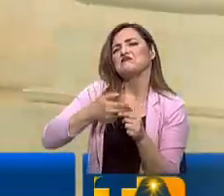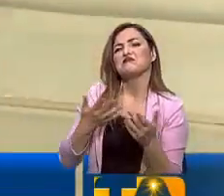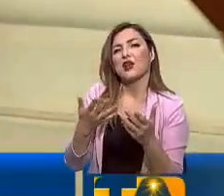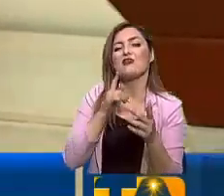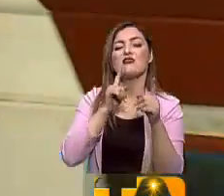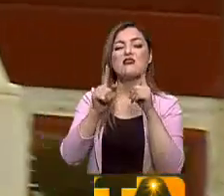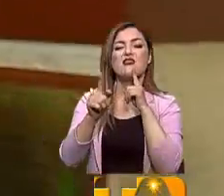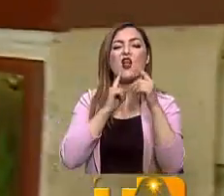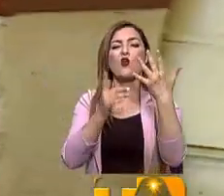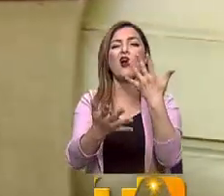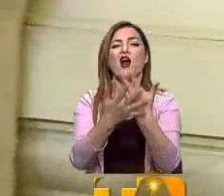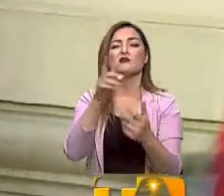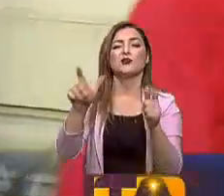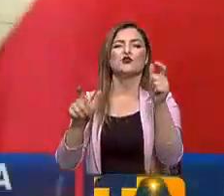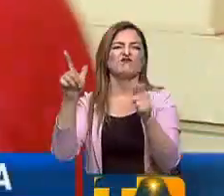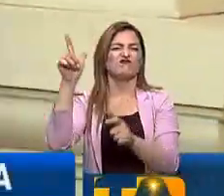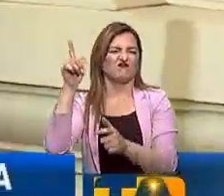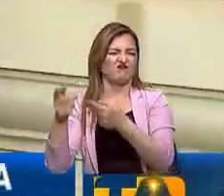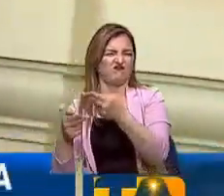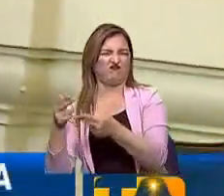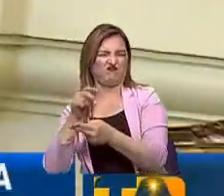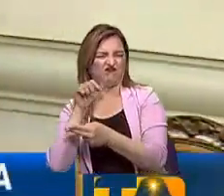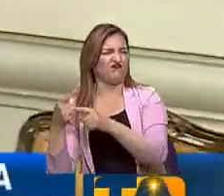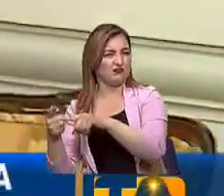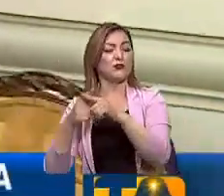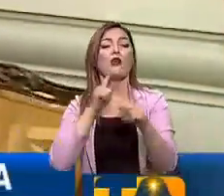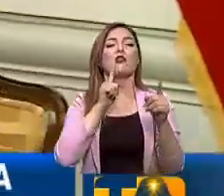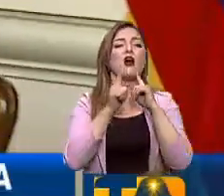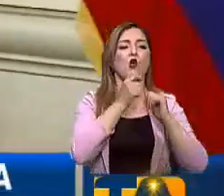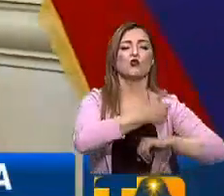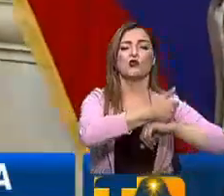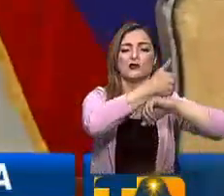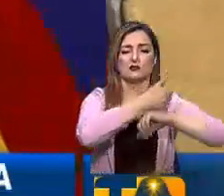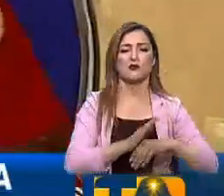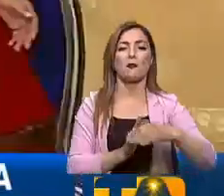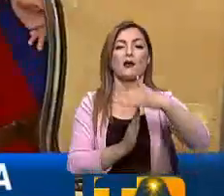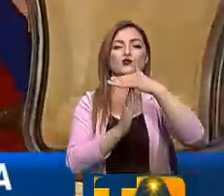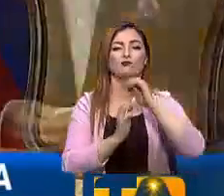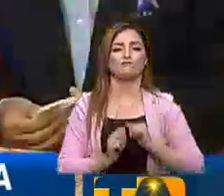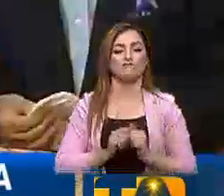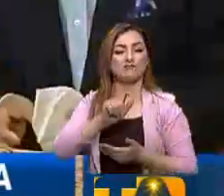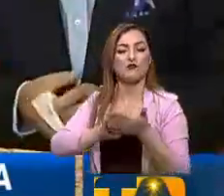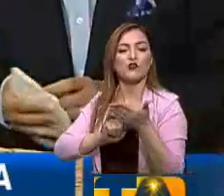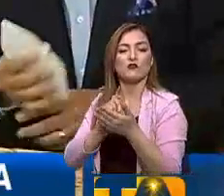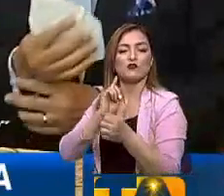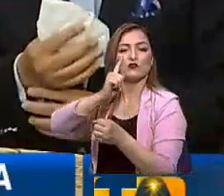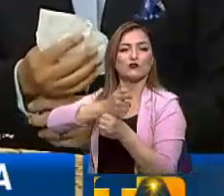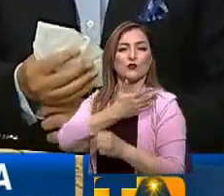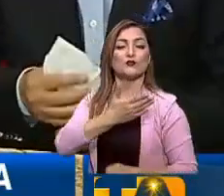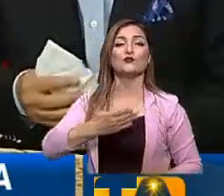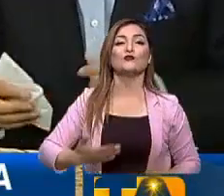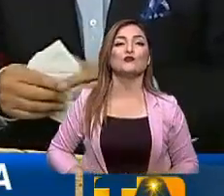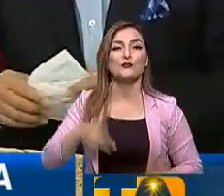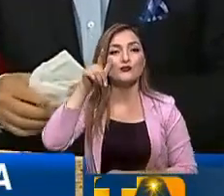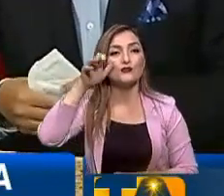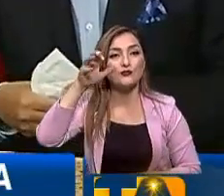la Pacificación. Esto luego del decreto que firmó esta mañana aquí en la Gobernación del Guayas el presidente de la República, Guillermo Lasso. La